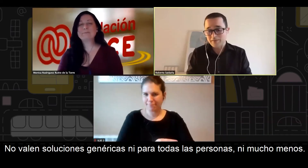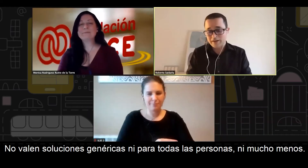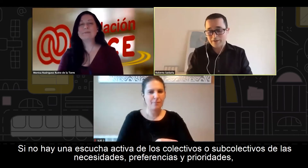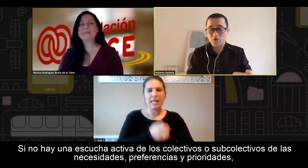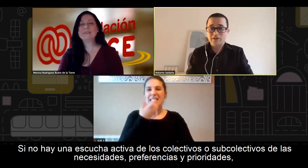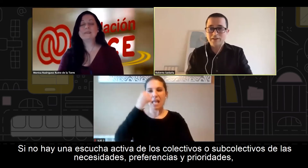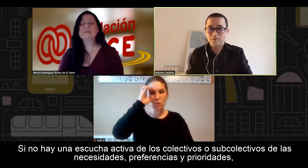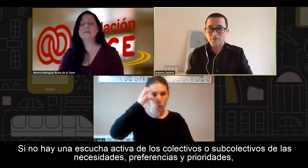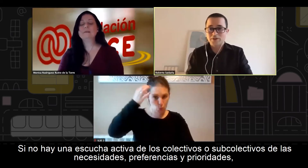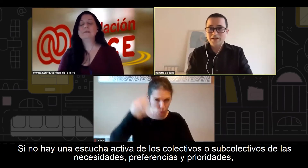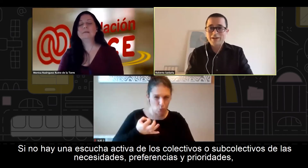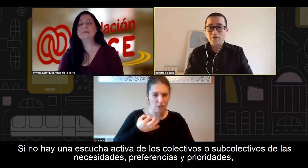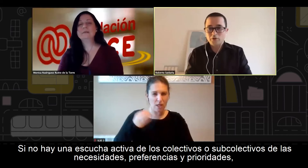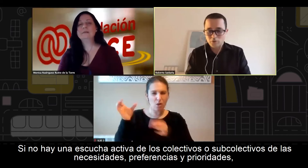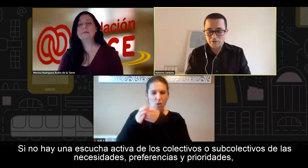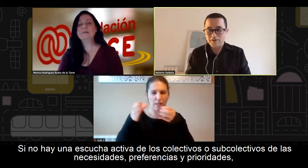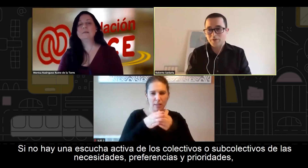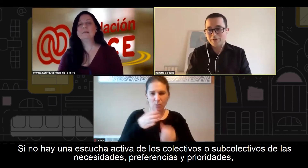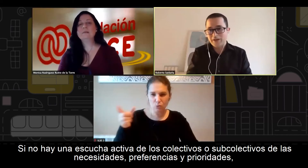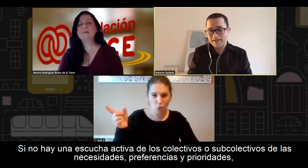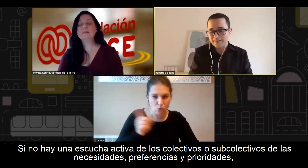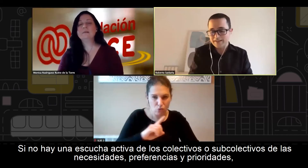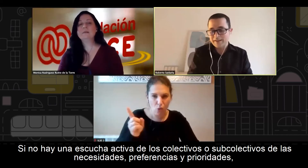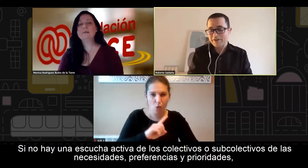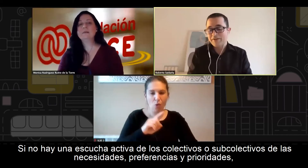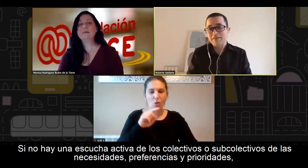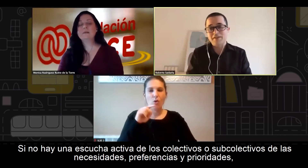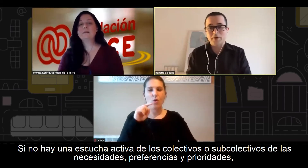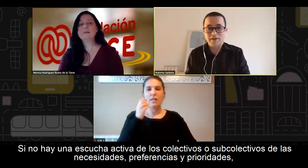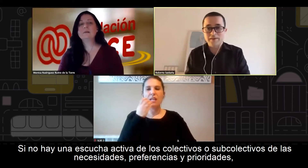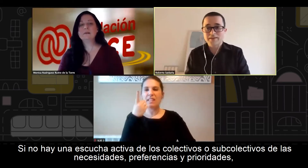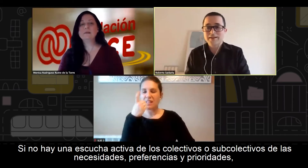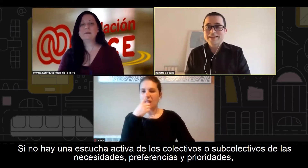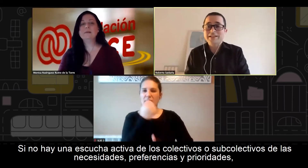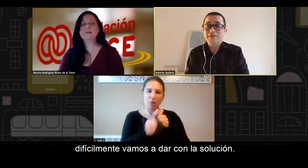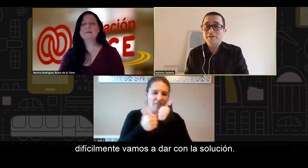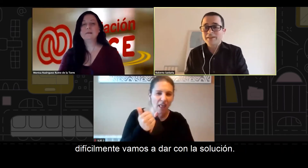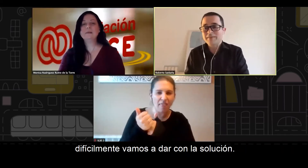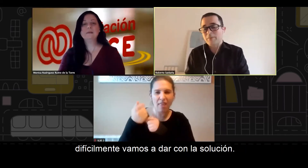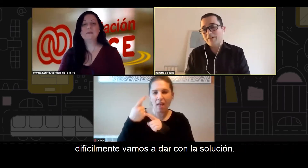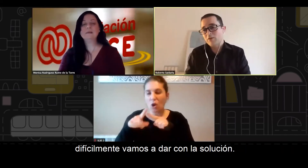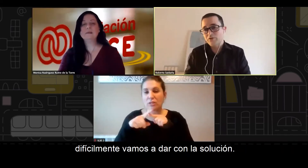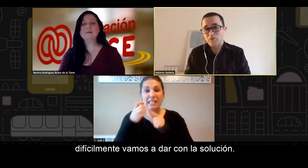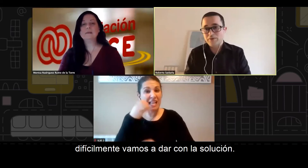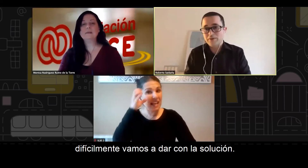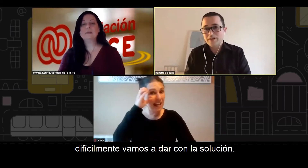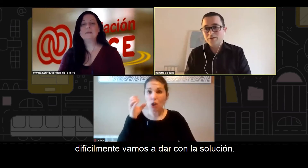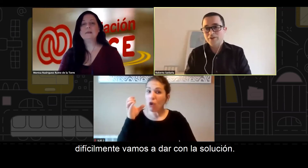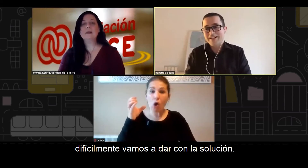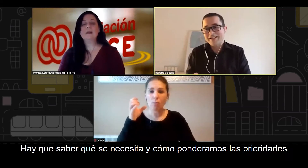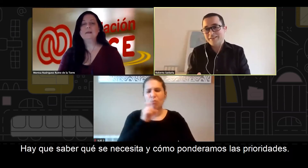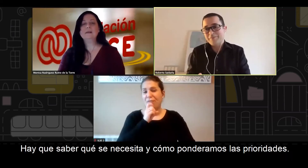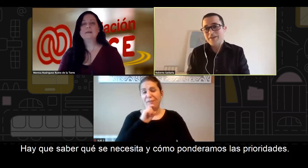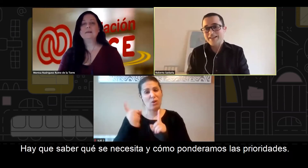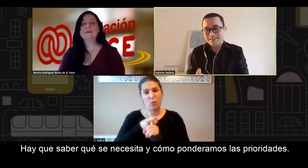activa de los colectivos o de los subcolectivos, de todas las necesidades, preferencias y prioridades, difícilmente vamos a dar con la solución. Entonces hay que